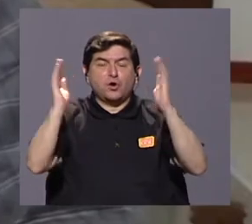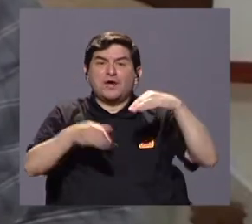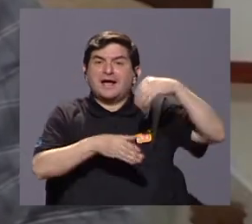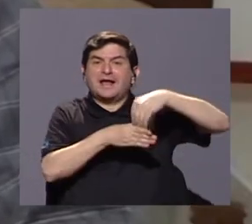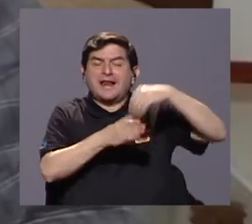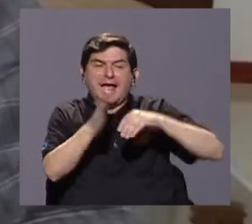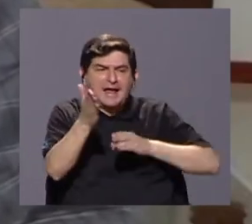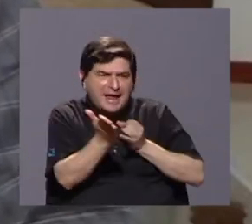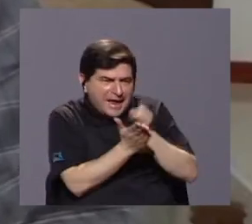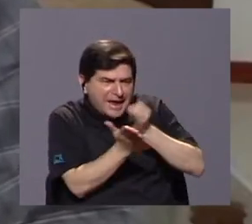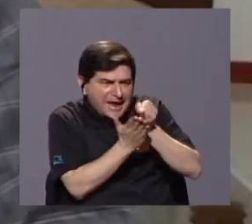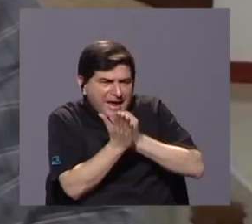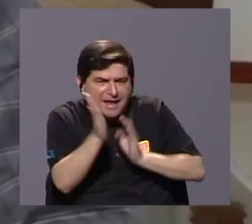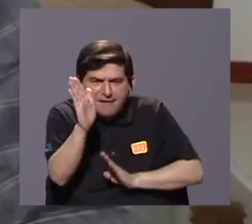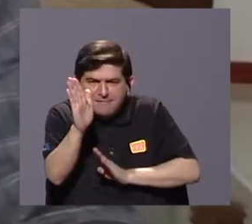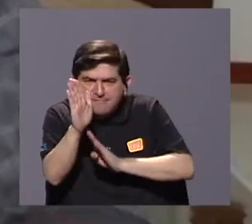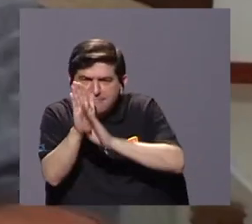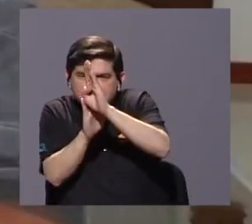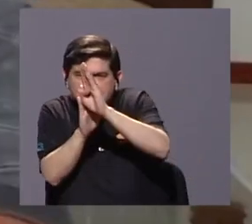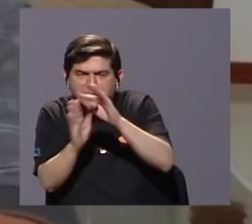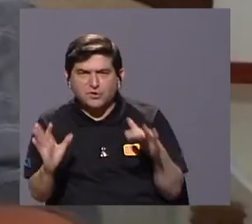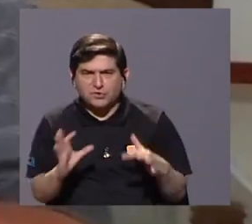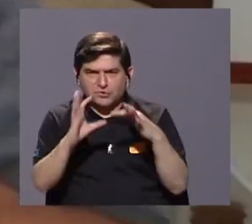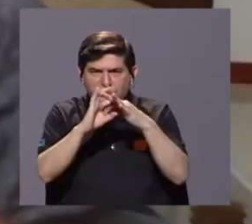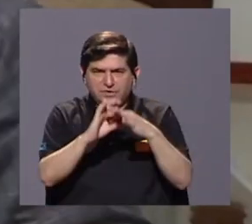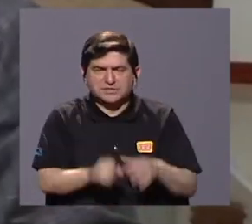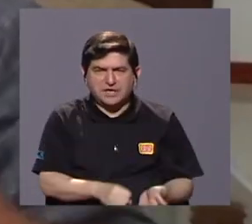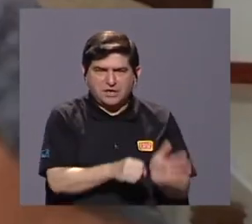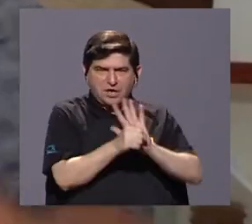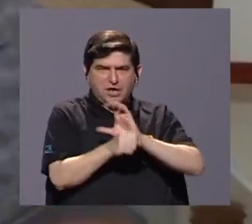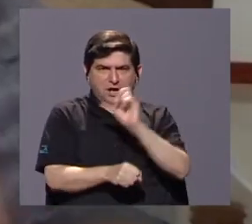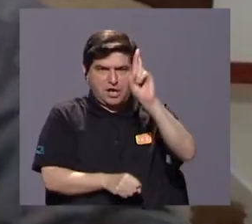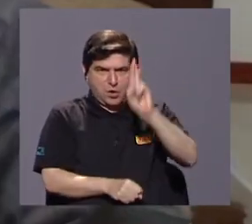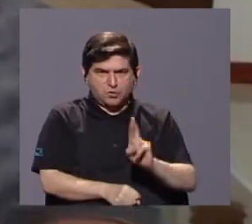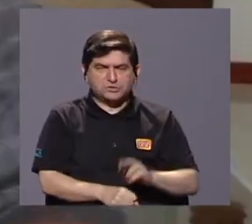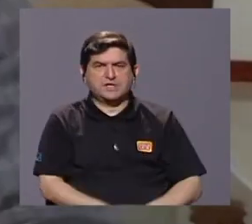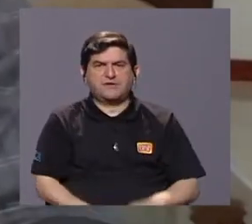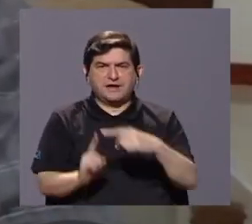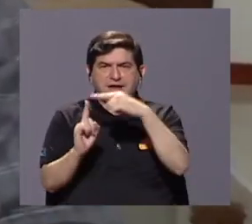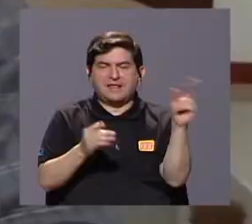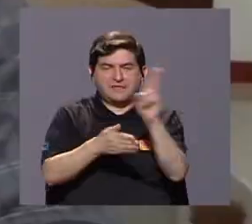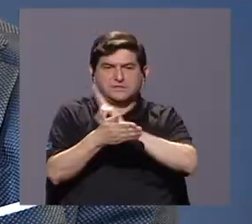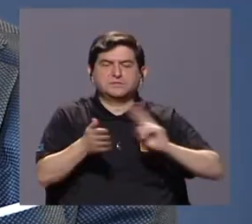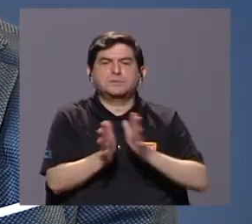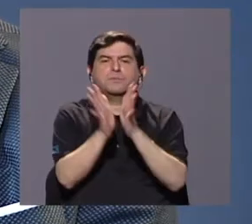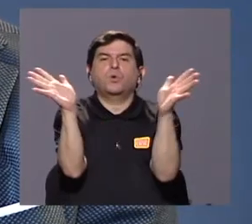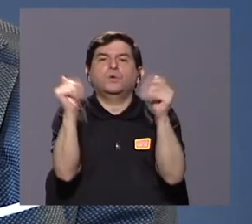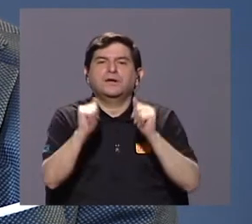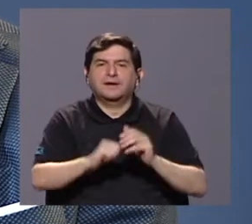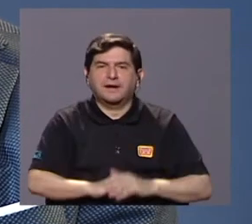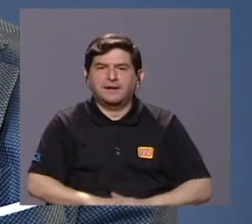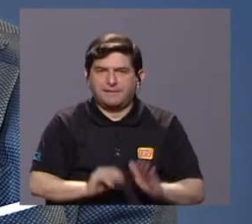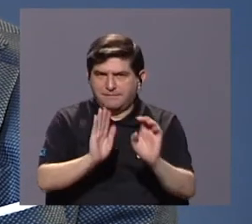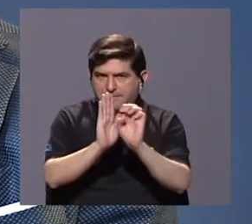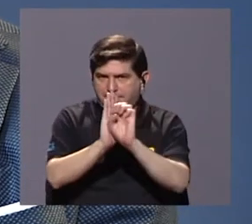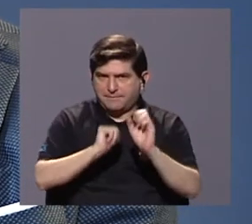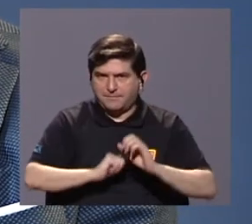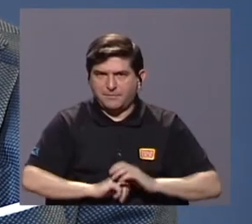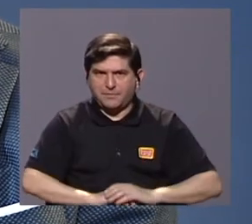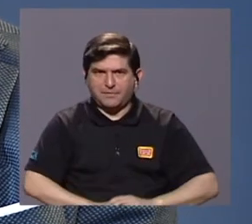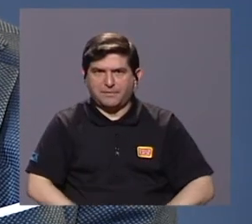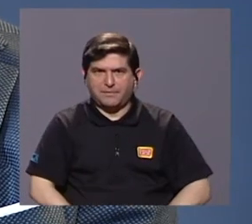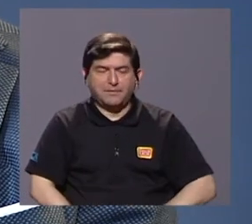en investigación y desarrollo con respecto a la COVID en Costa Rica lo hemos hecho desde las universidades públicas, por ejemplo.